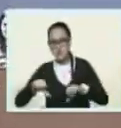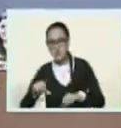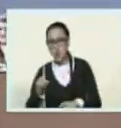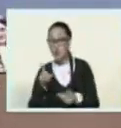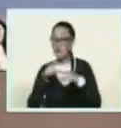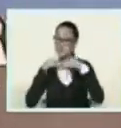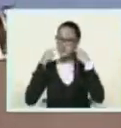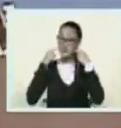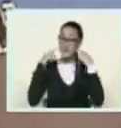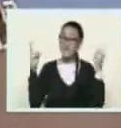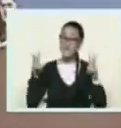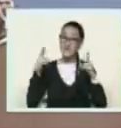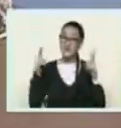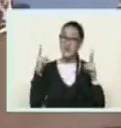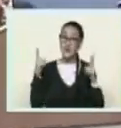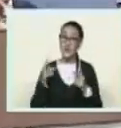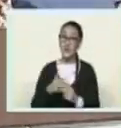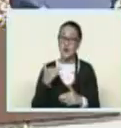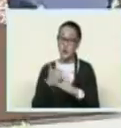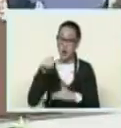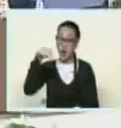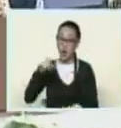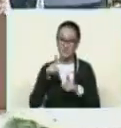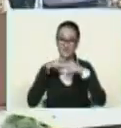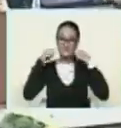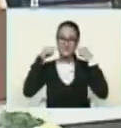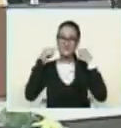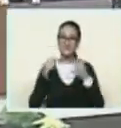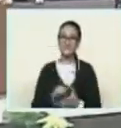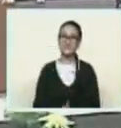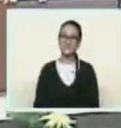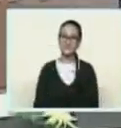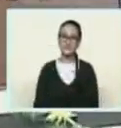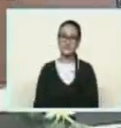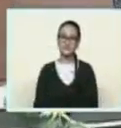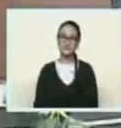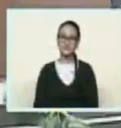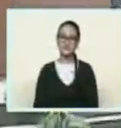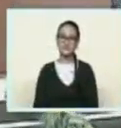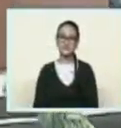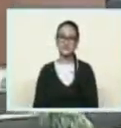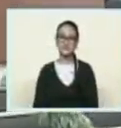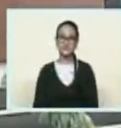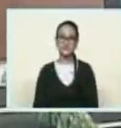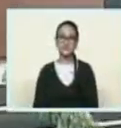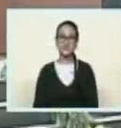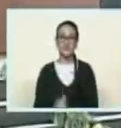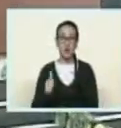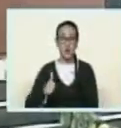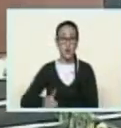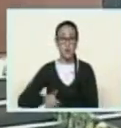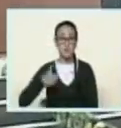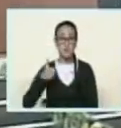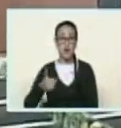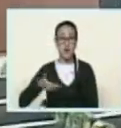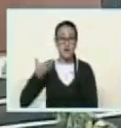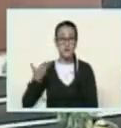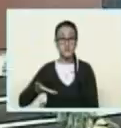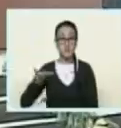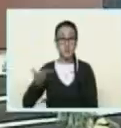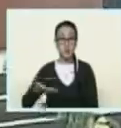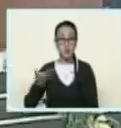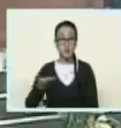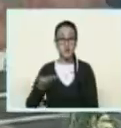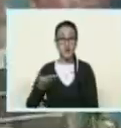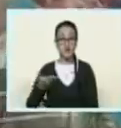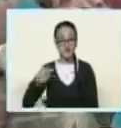derecho a sonreír ante la victoria, como hoy estamos sonriendo. Pero lo más importante, y me agarro